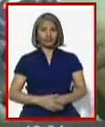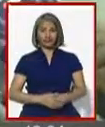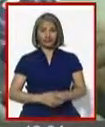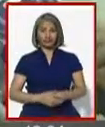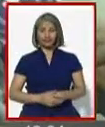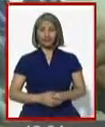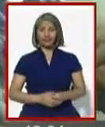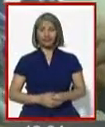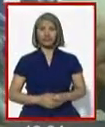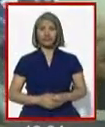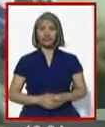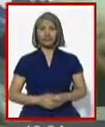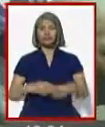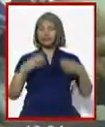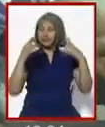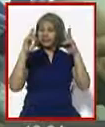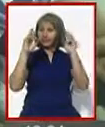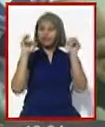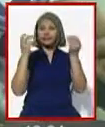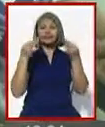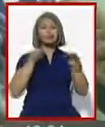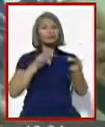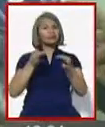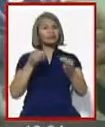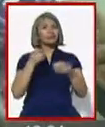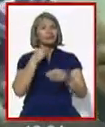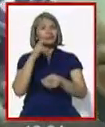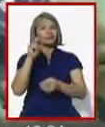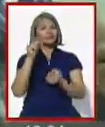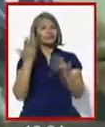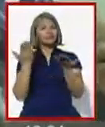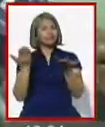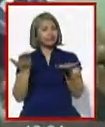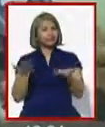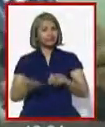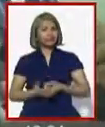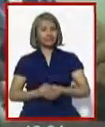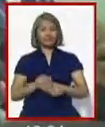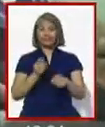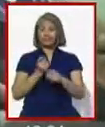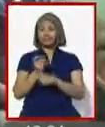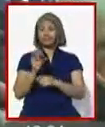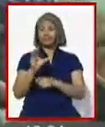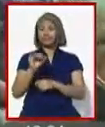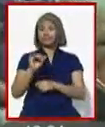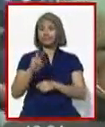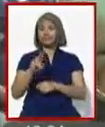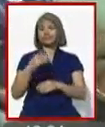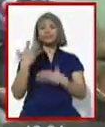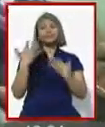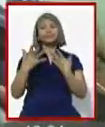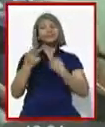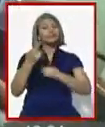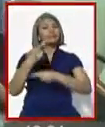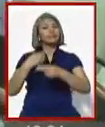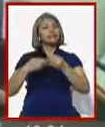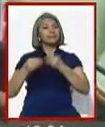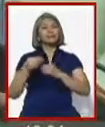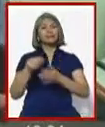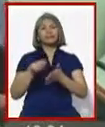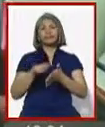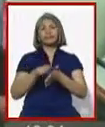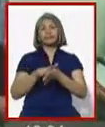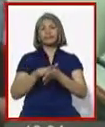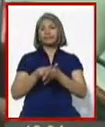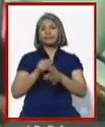Entre los temas que se han tratado, no ha habido el daño civil, ha habido un resarcimiento del daño